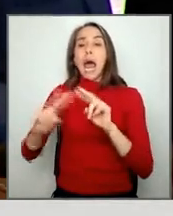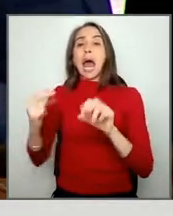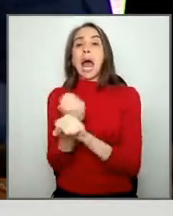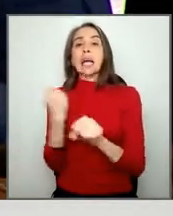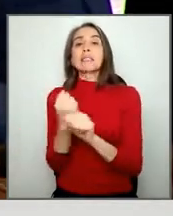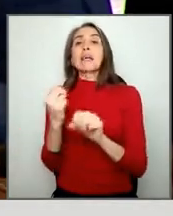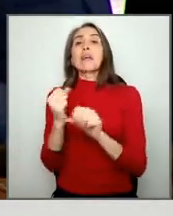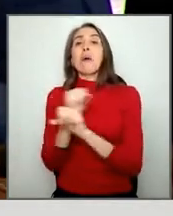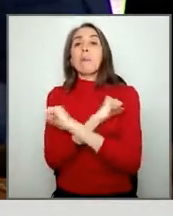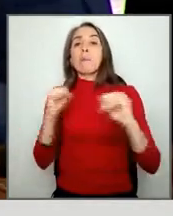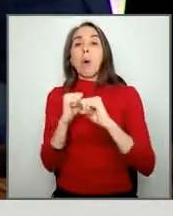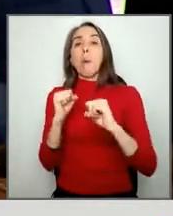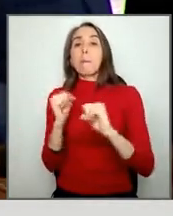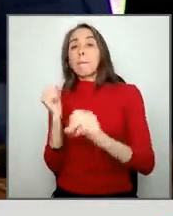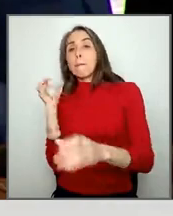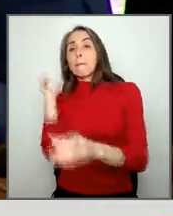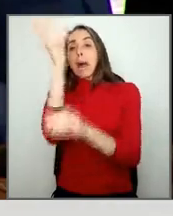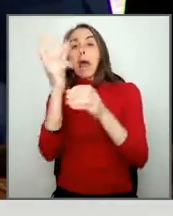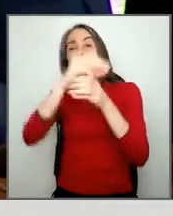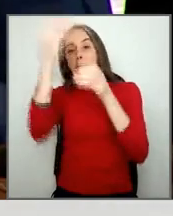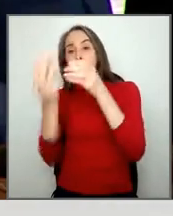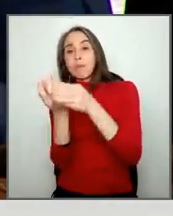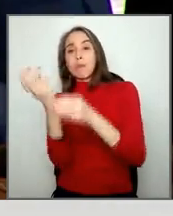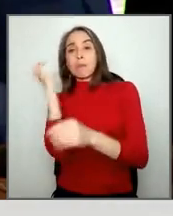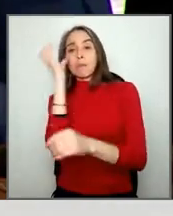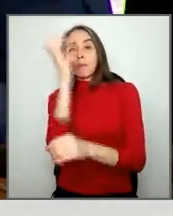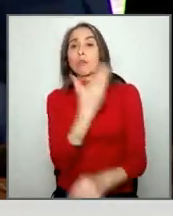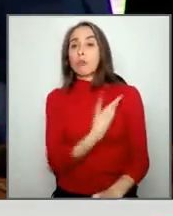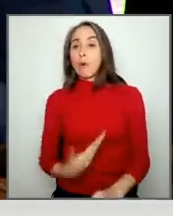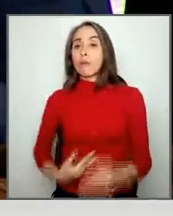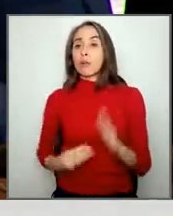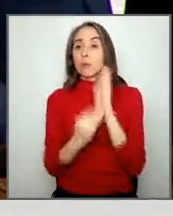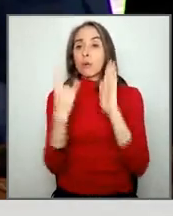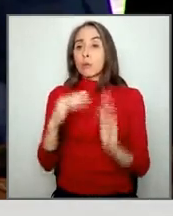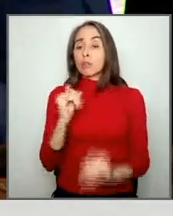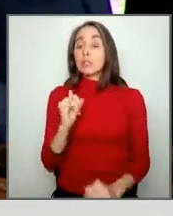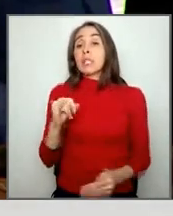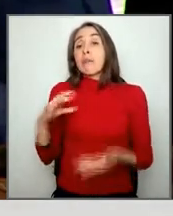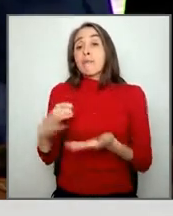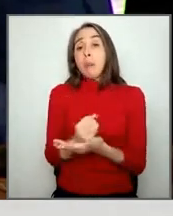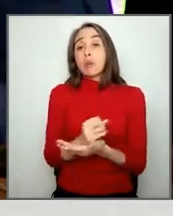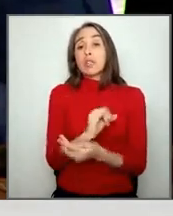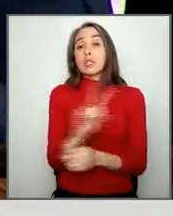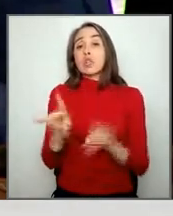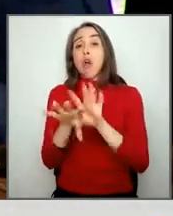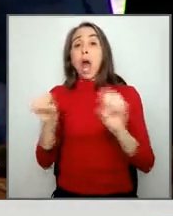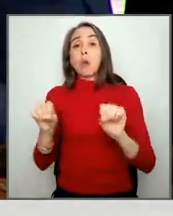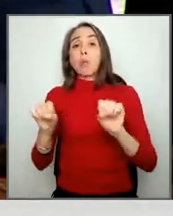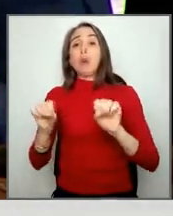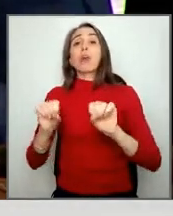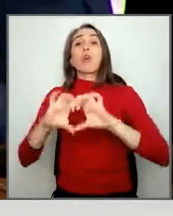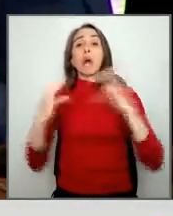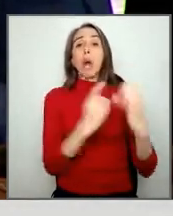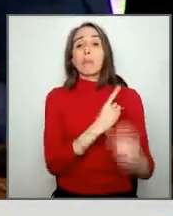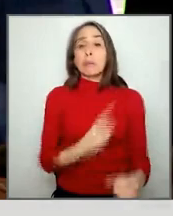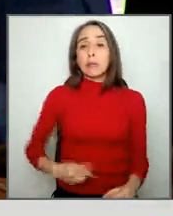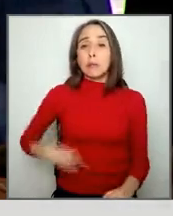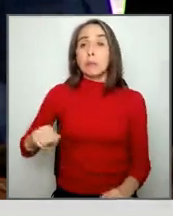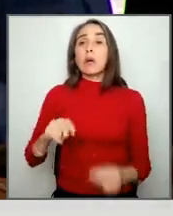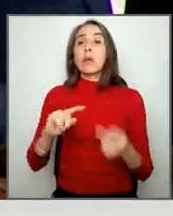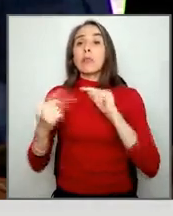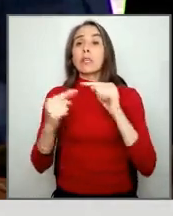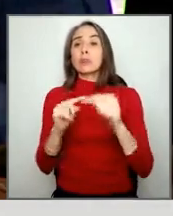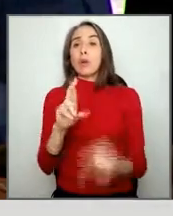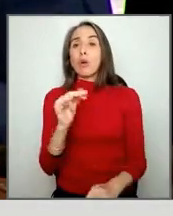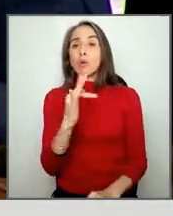por usía No lo sé Espero y así hay muchos otros tenemos que discutir sobre la ruff sobre la defensoría de las víctimas